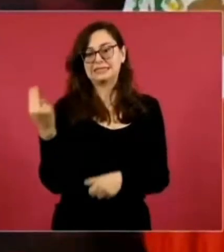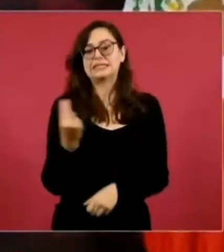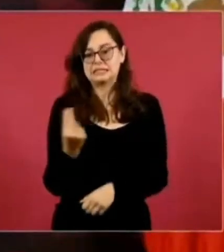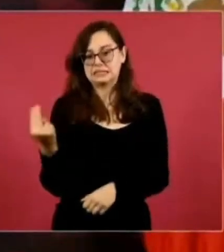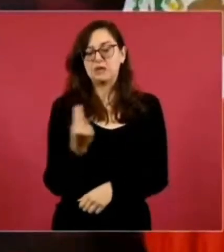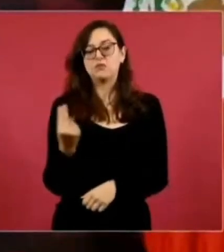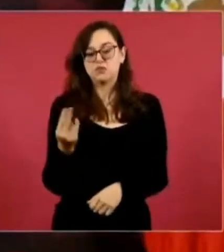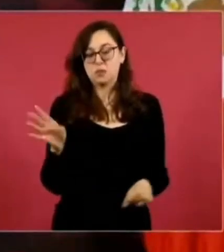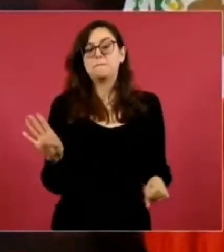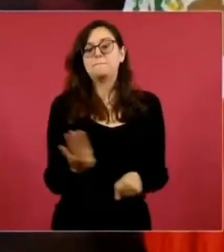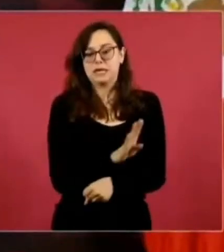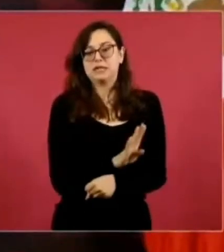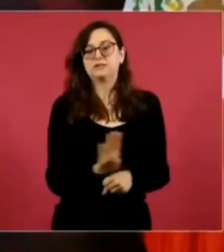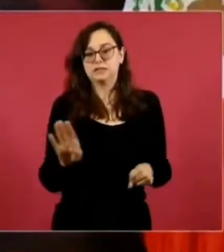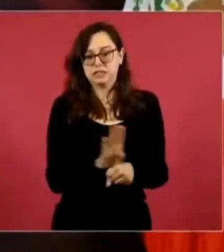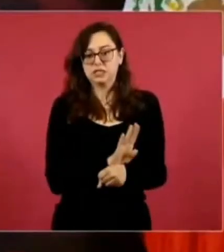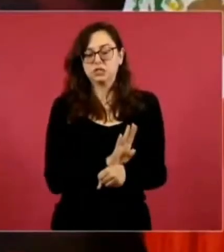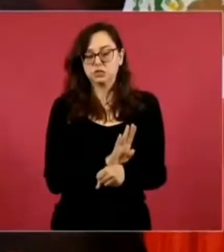para